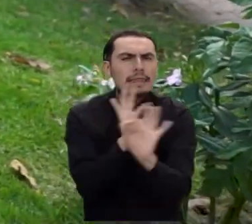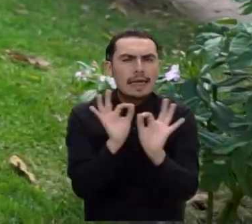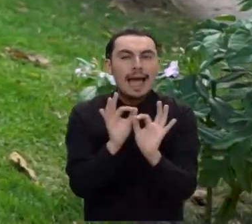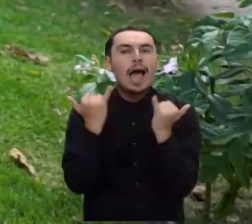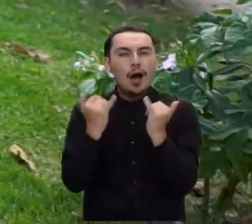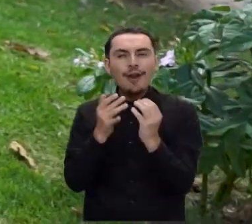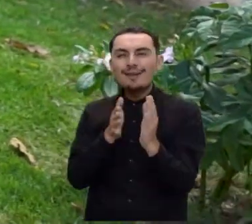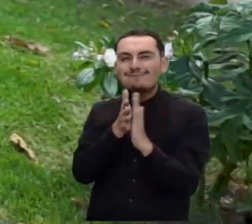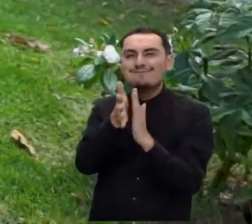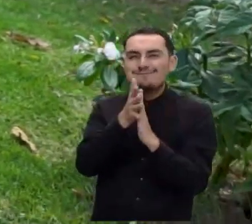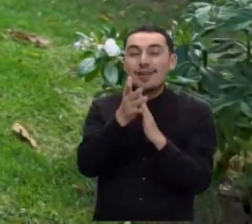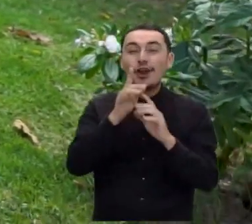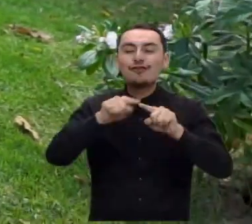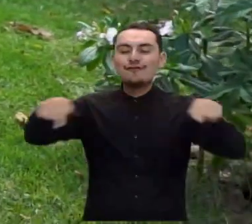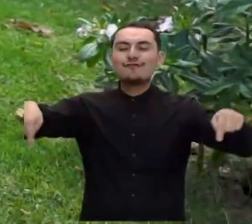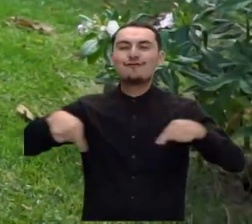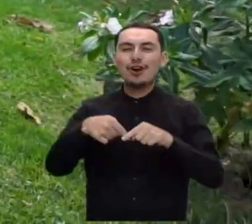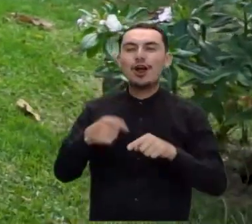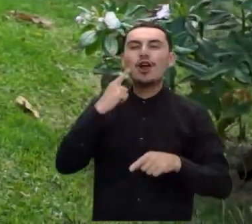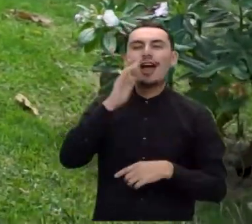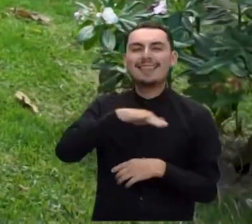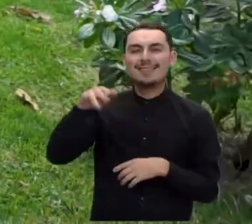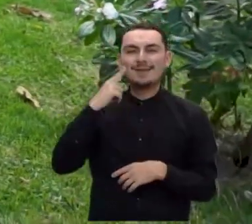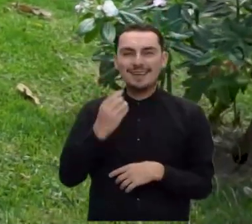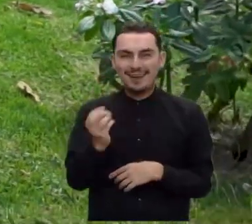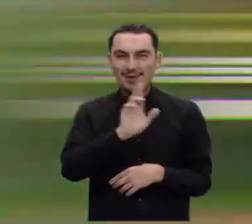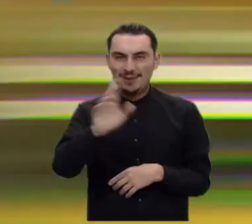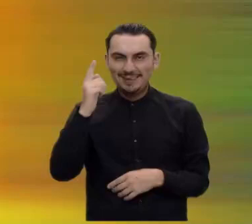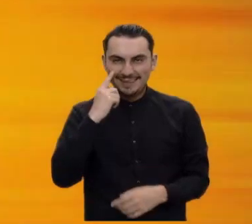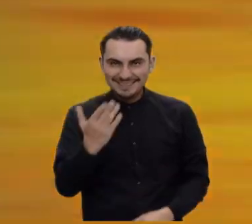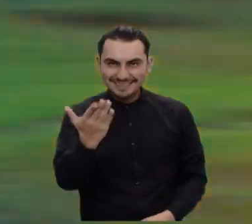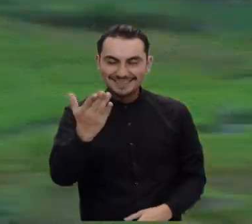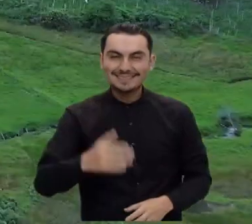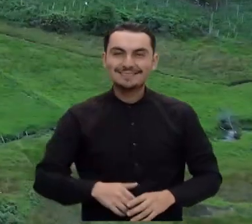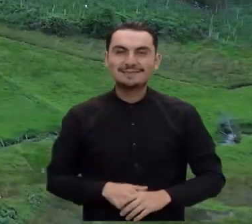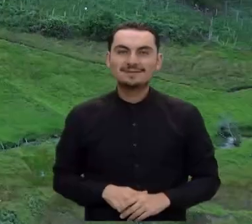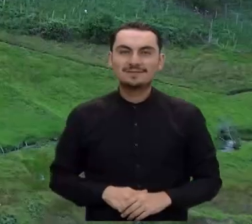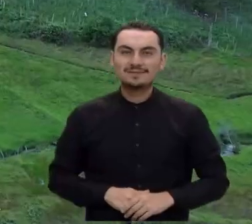a continuación en un pequeño predio de hortensias en el oriente antioqueño.